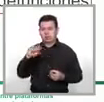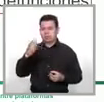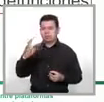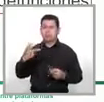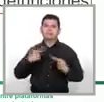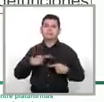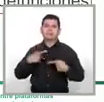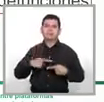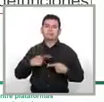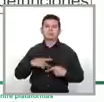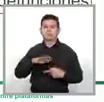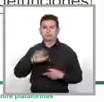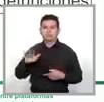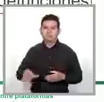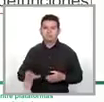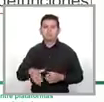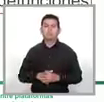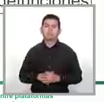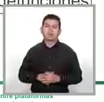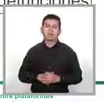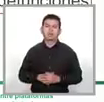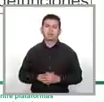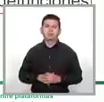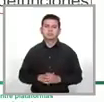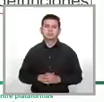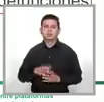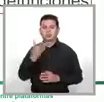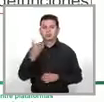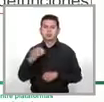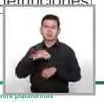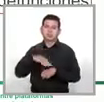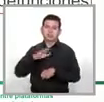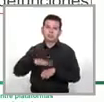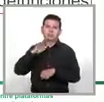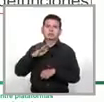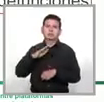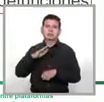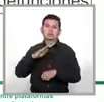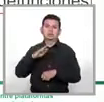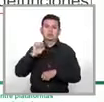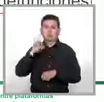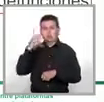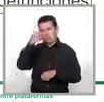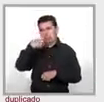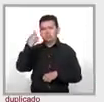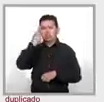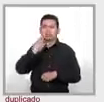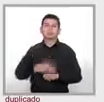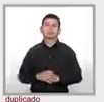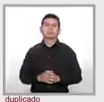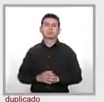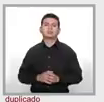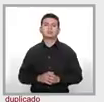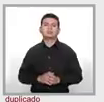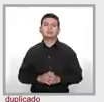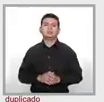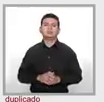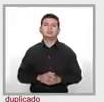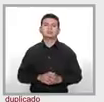168 defunciones. Lamentablemente, 4 más que el corte del día de ayer. Con respecto al